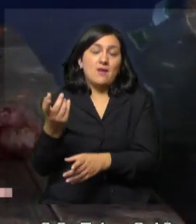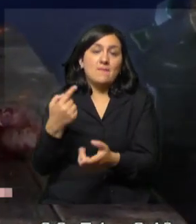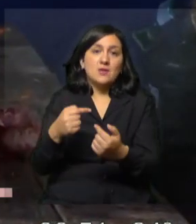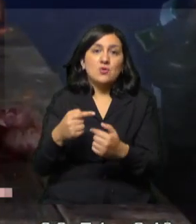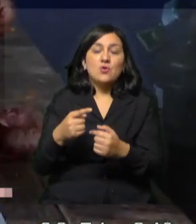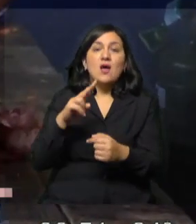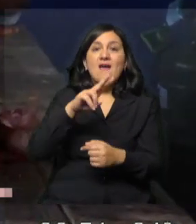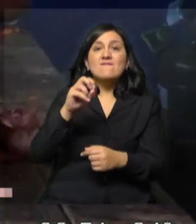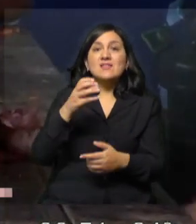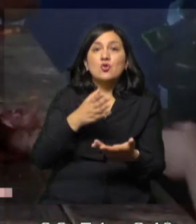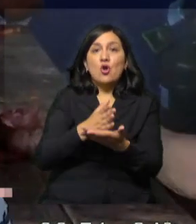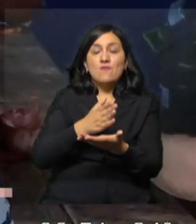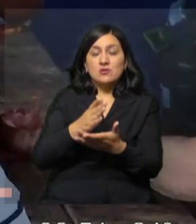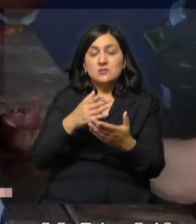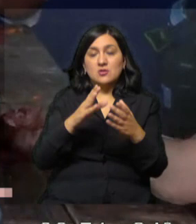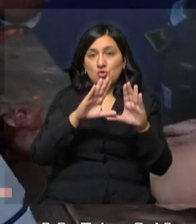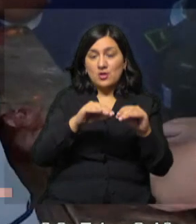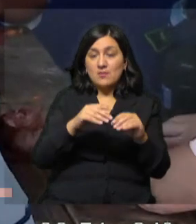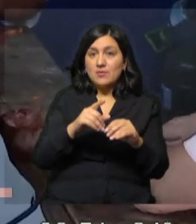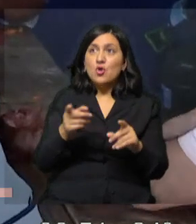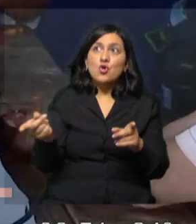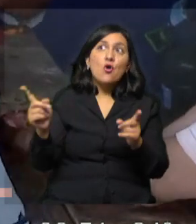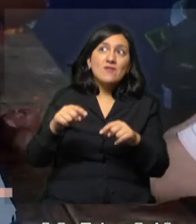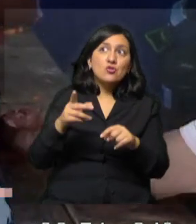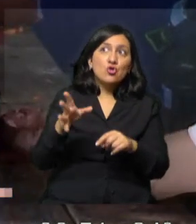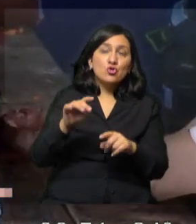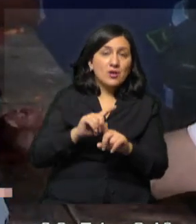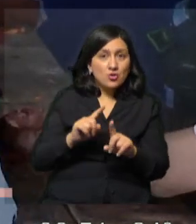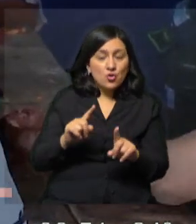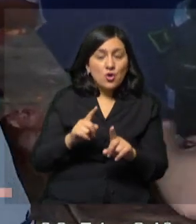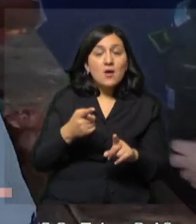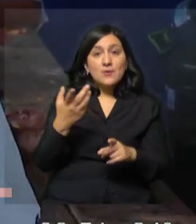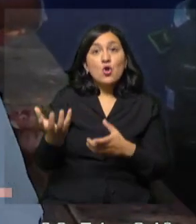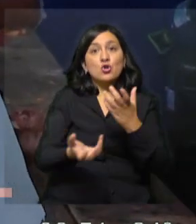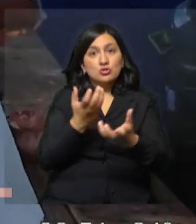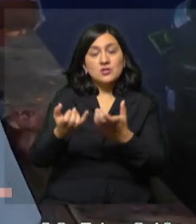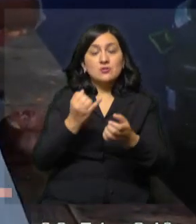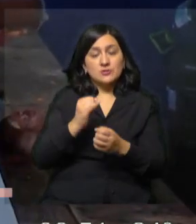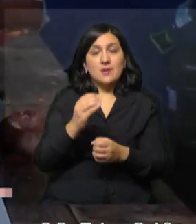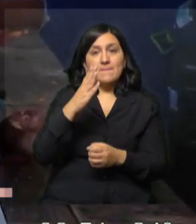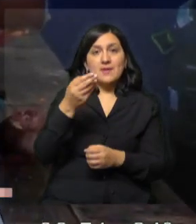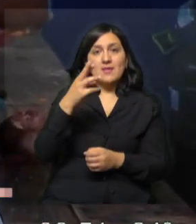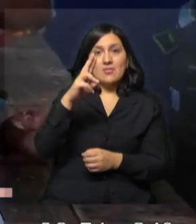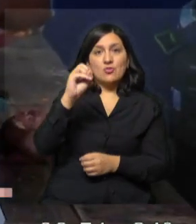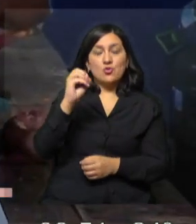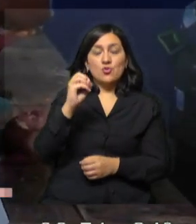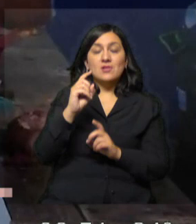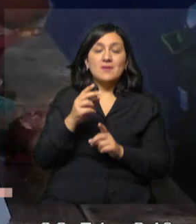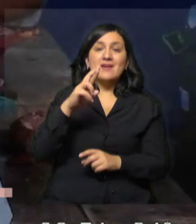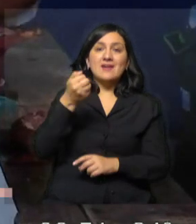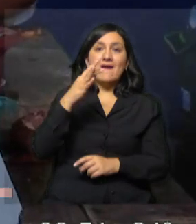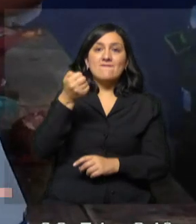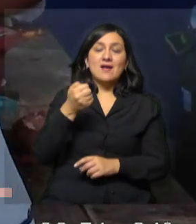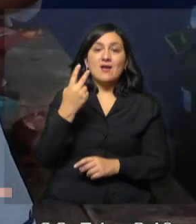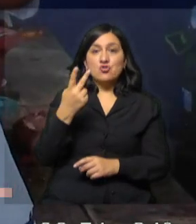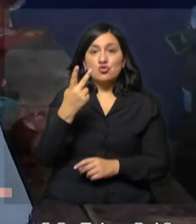que no vienen todos los días, o sea, van variando. Sí, los cocineros son los mismos de siempre, tanto Pedro como Rafa son los dos cocineros oficiales que